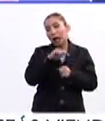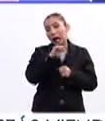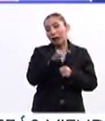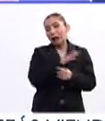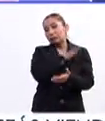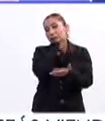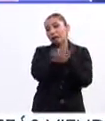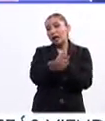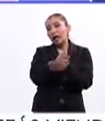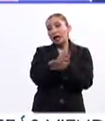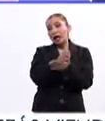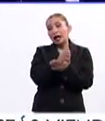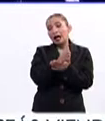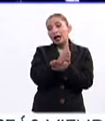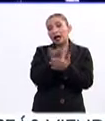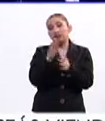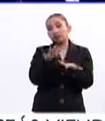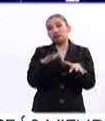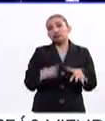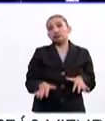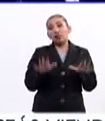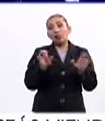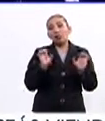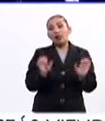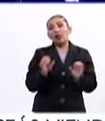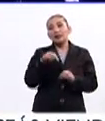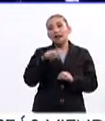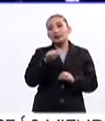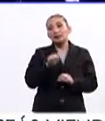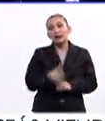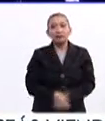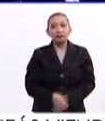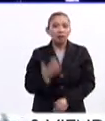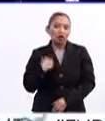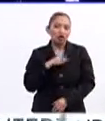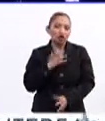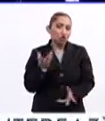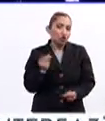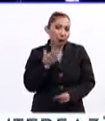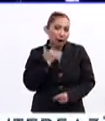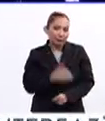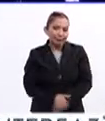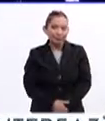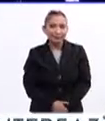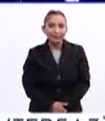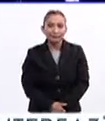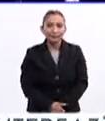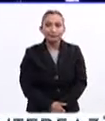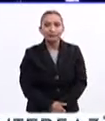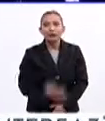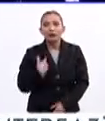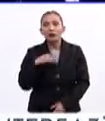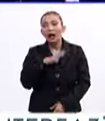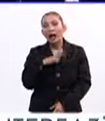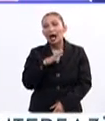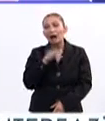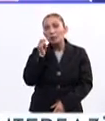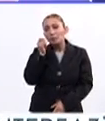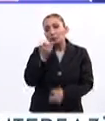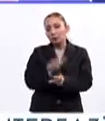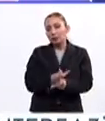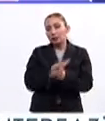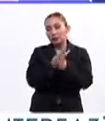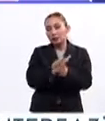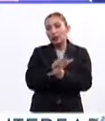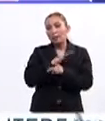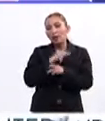Cristina de entrar a eventos que tienen que ver con la NASA, como nosotros que no lo tenemos. Sí, mira, ahorita hay que tener un poquito de